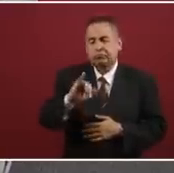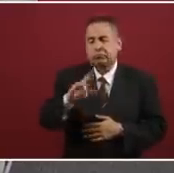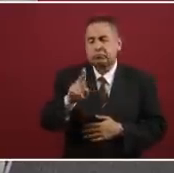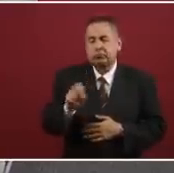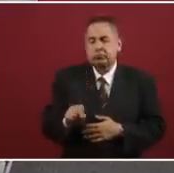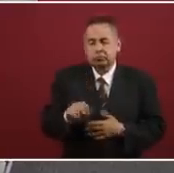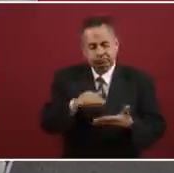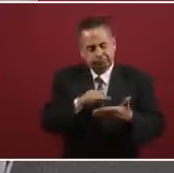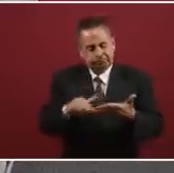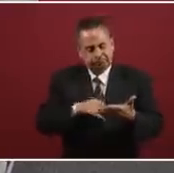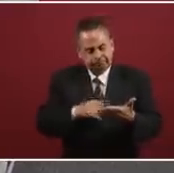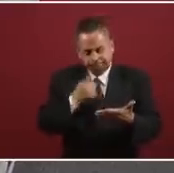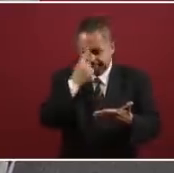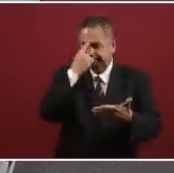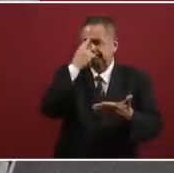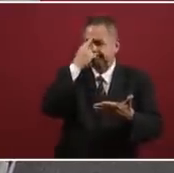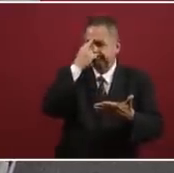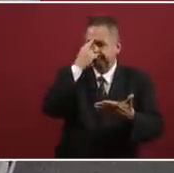me planteaba eso.